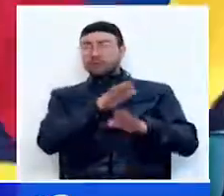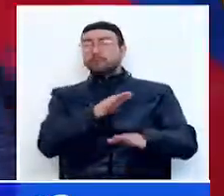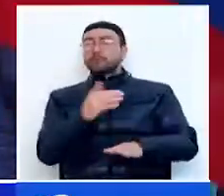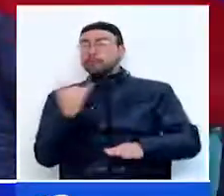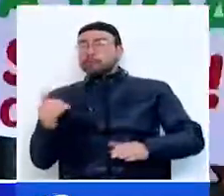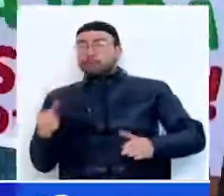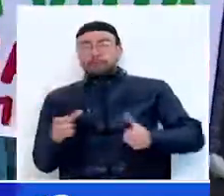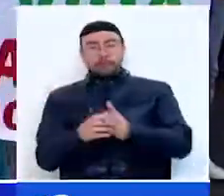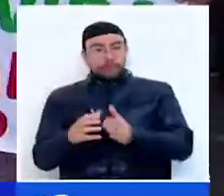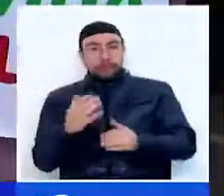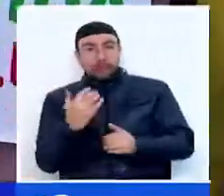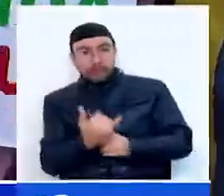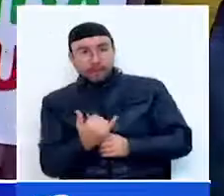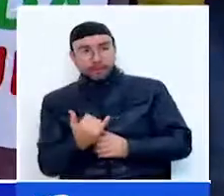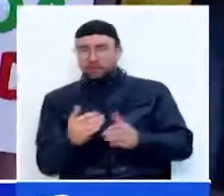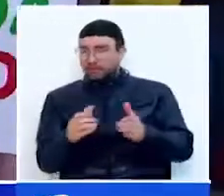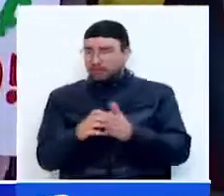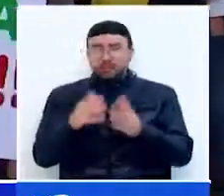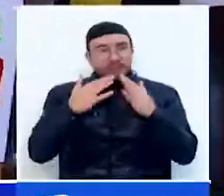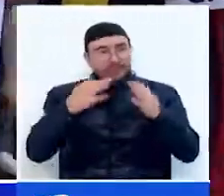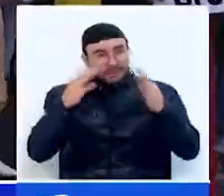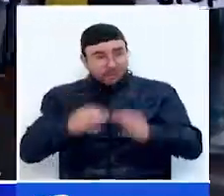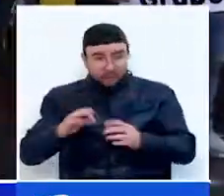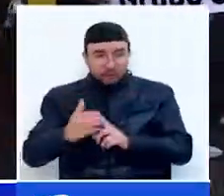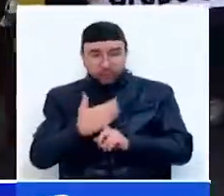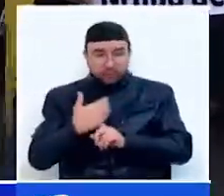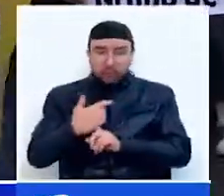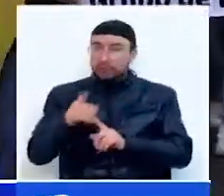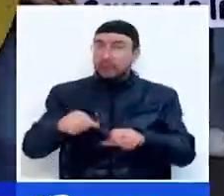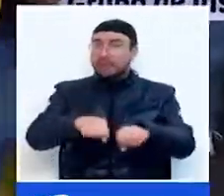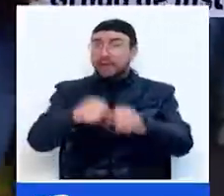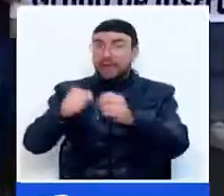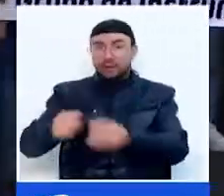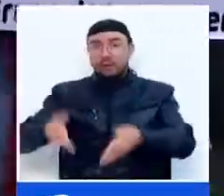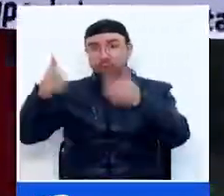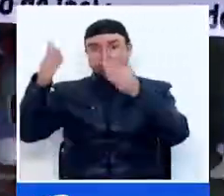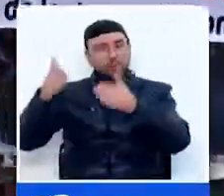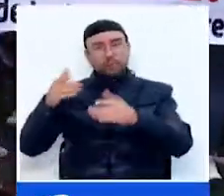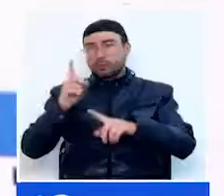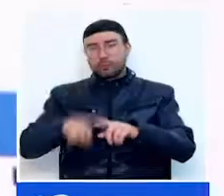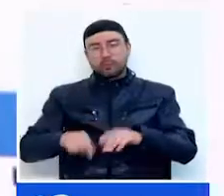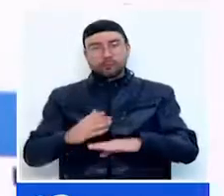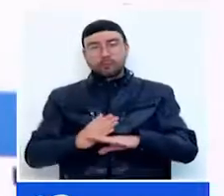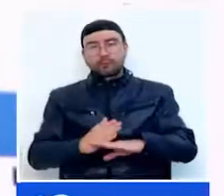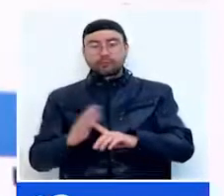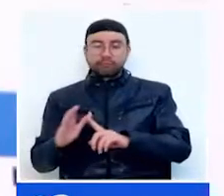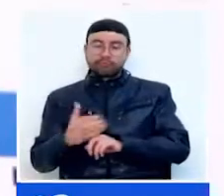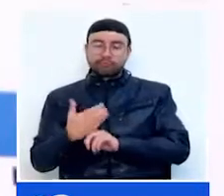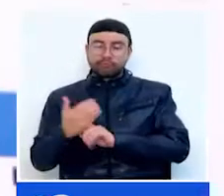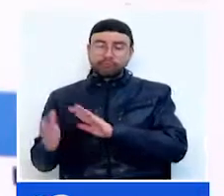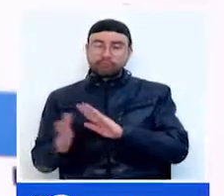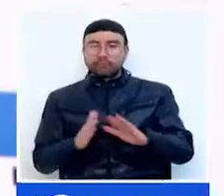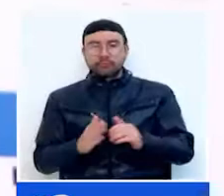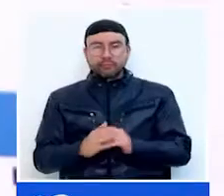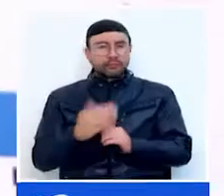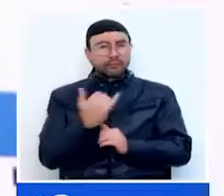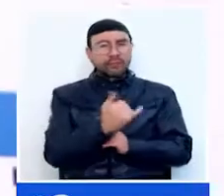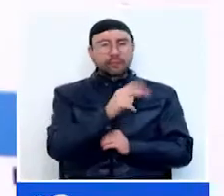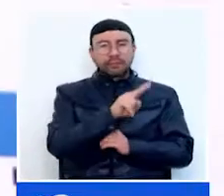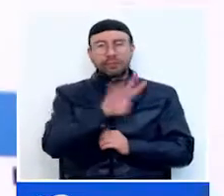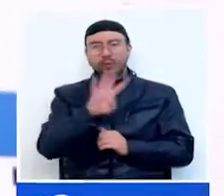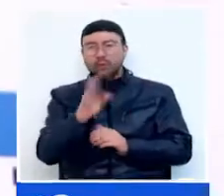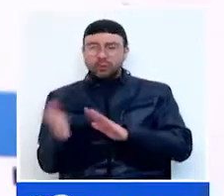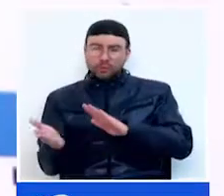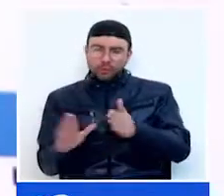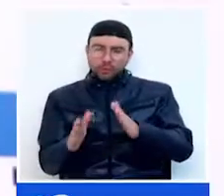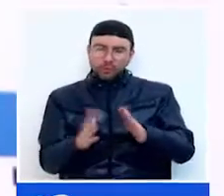y delictivos que afecten la seguridad ciudadana y el patrimonio público o privado. En vista de los más de 24